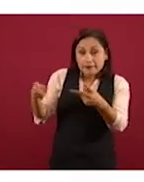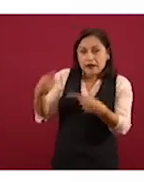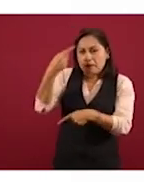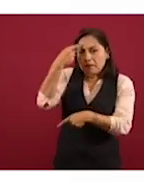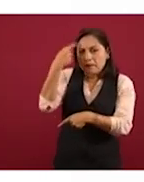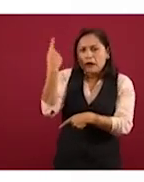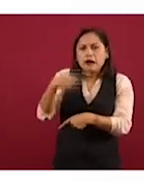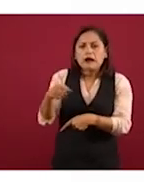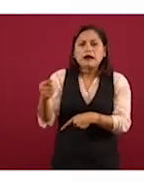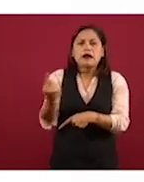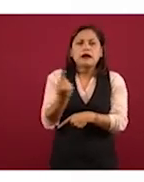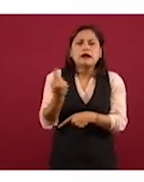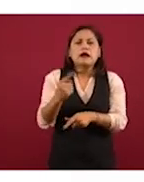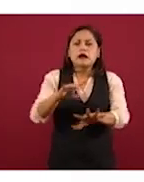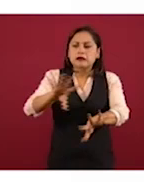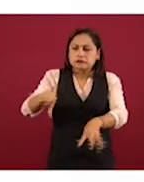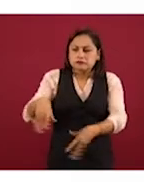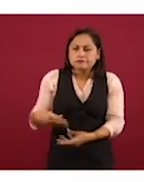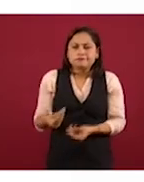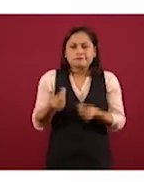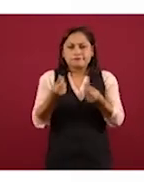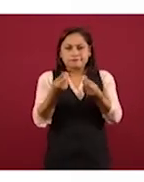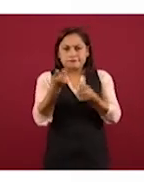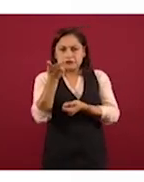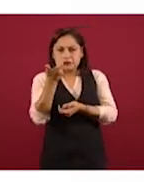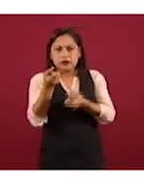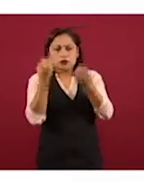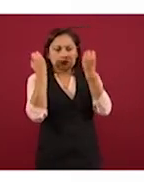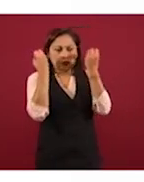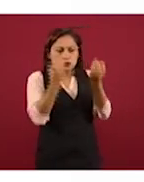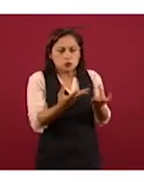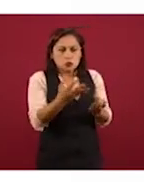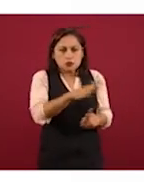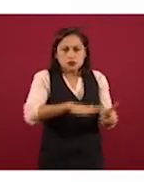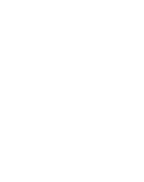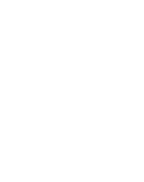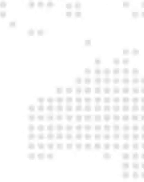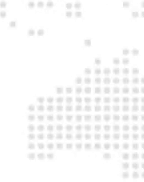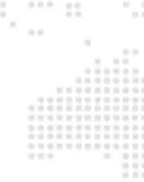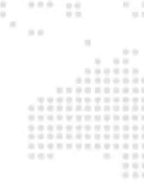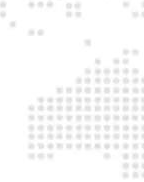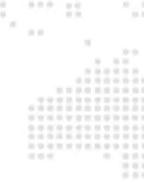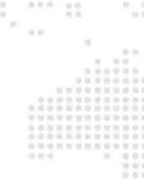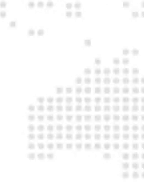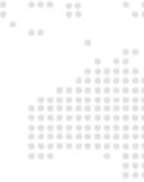para este resarcimiento histórico que por primera vez se le está dando a la ciudadanía